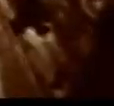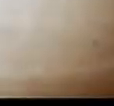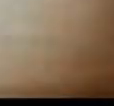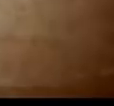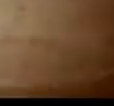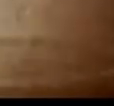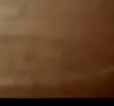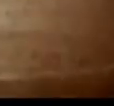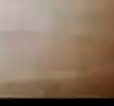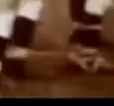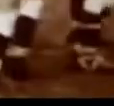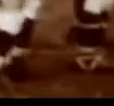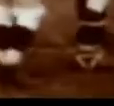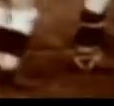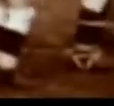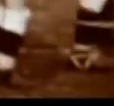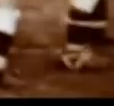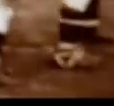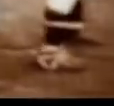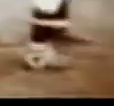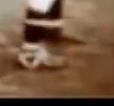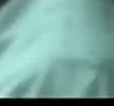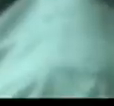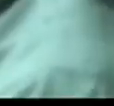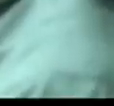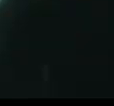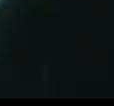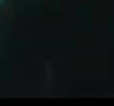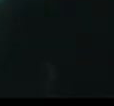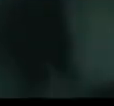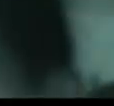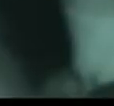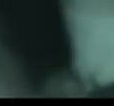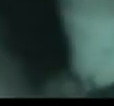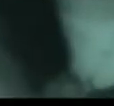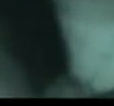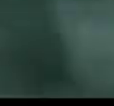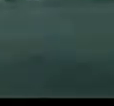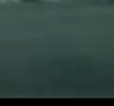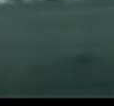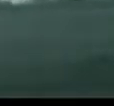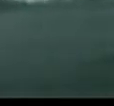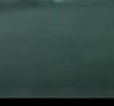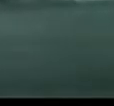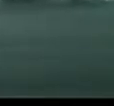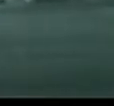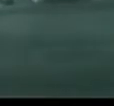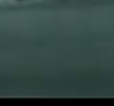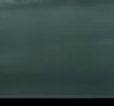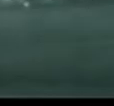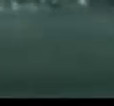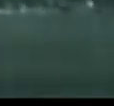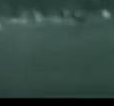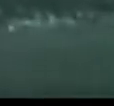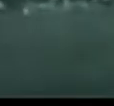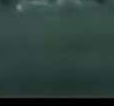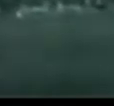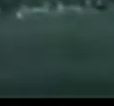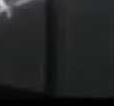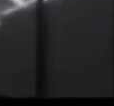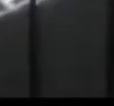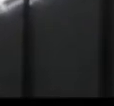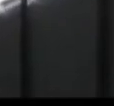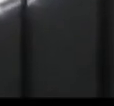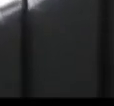ímpetu y sed de gloria incluso la sala más triste del museo del fútbol presenta el episodio más crudo de la historia del balompié